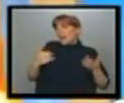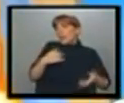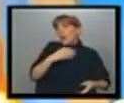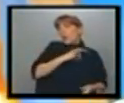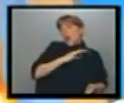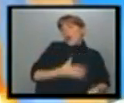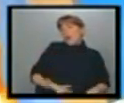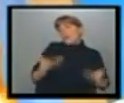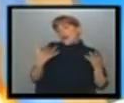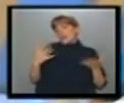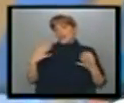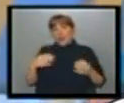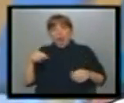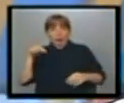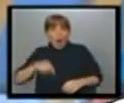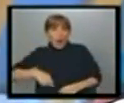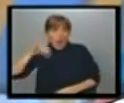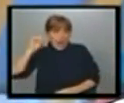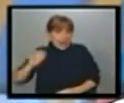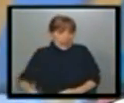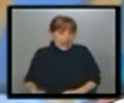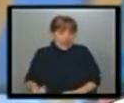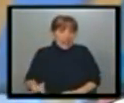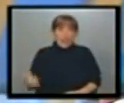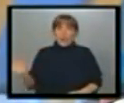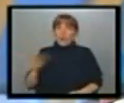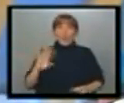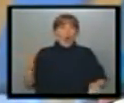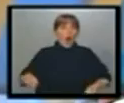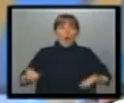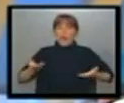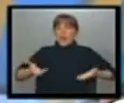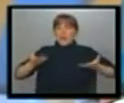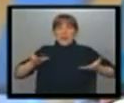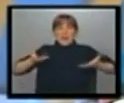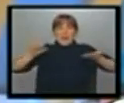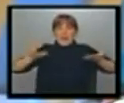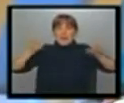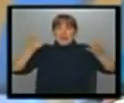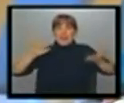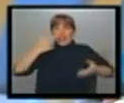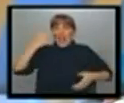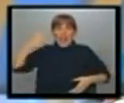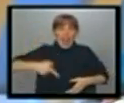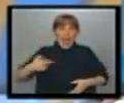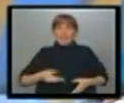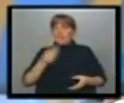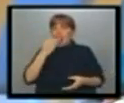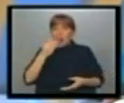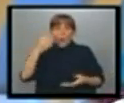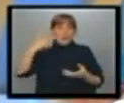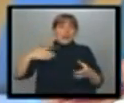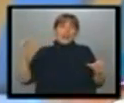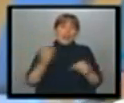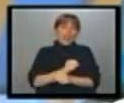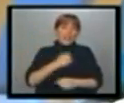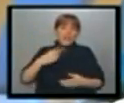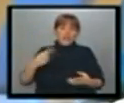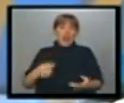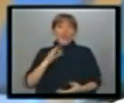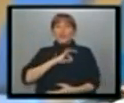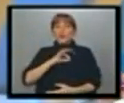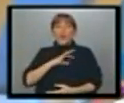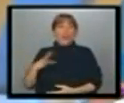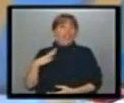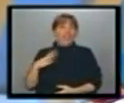Así. Sí, ahora sí se siente, porque se aumentó mucho precios, combustibles, digamos, transporte, pero los sueldos no